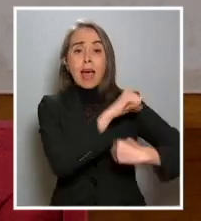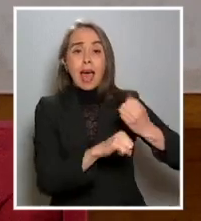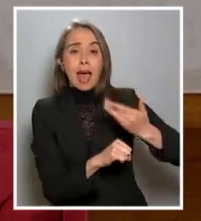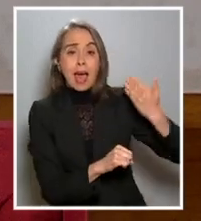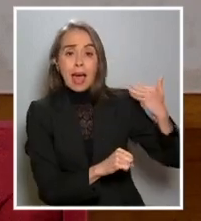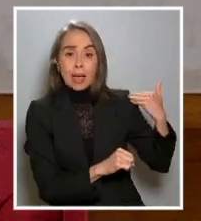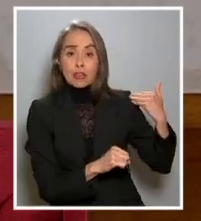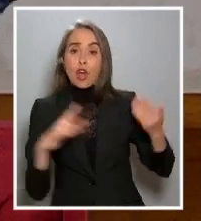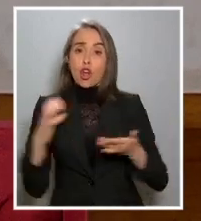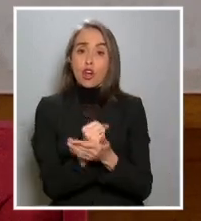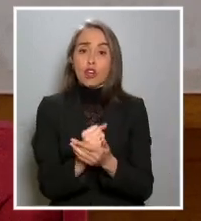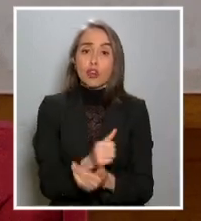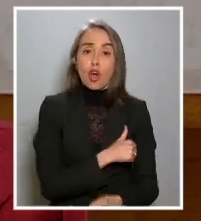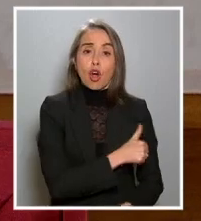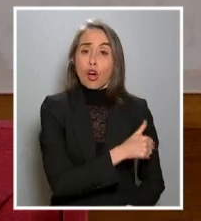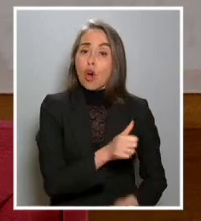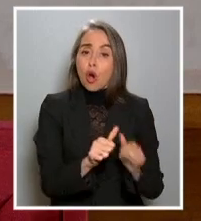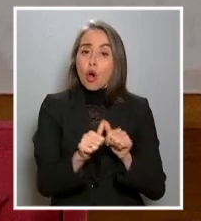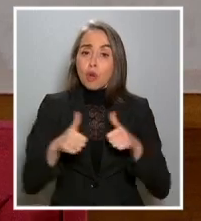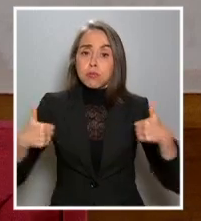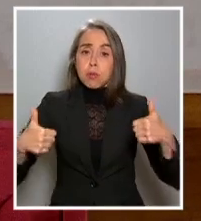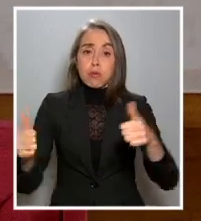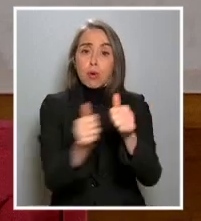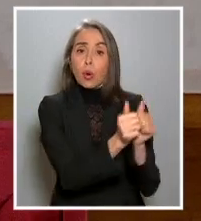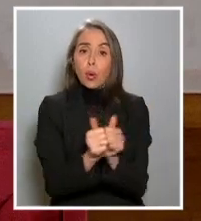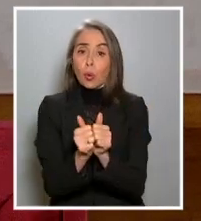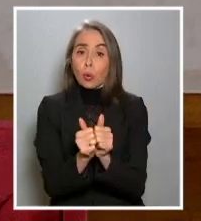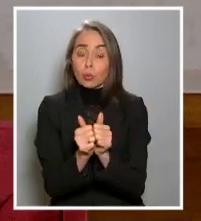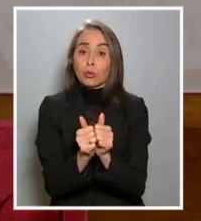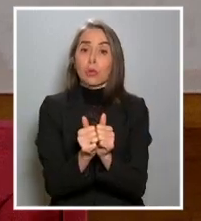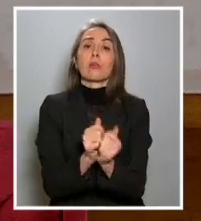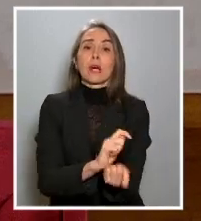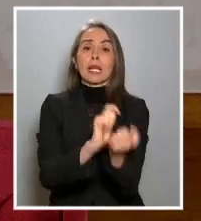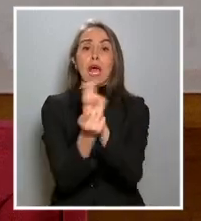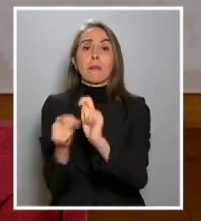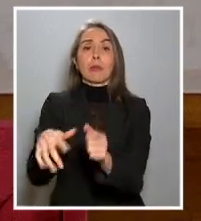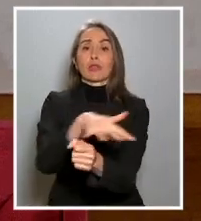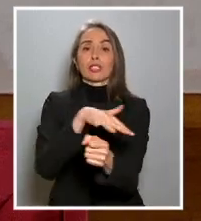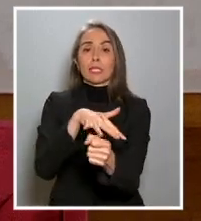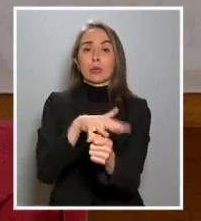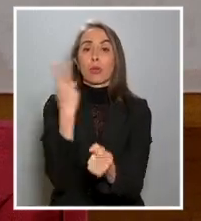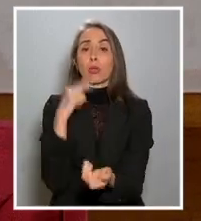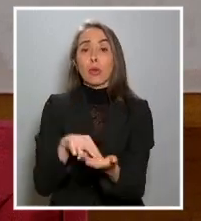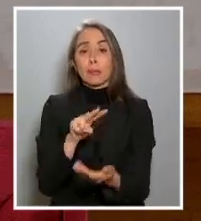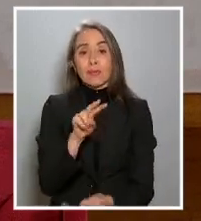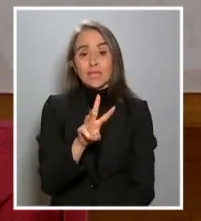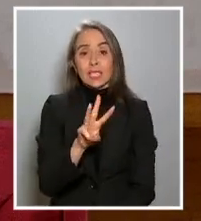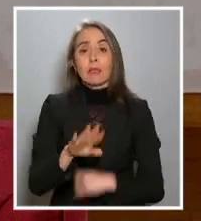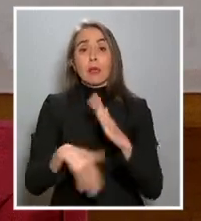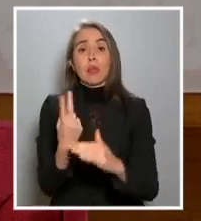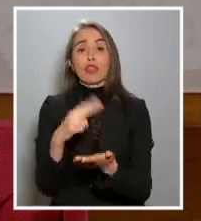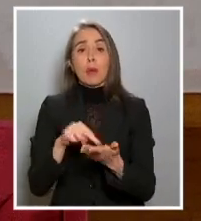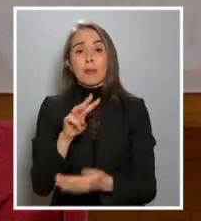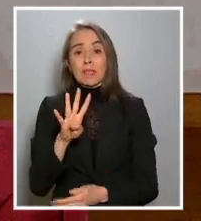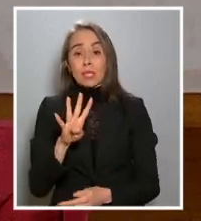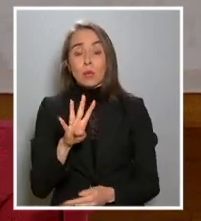hemos logrado todos juntos revertir esta situación. En 2023 y 2024 los recursos para la seguridad